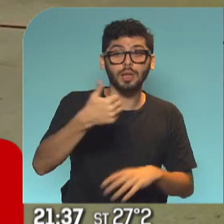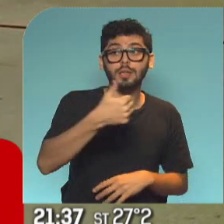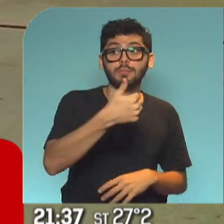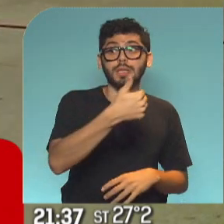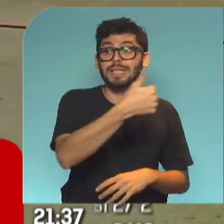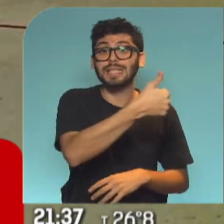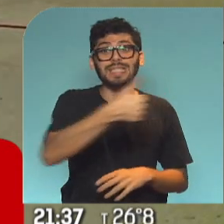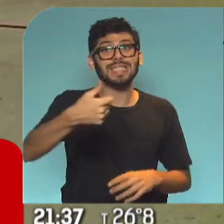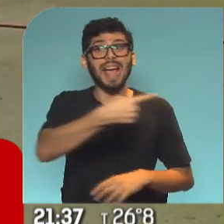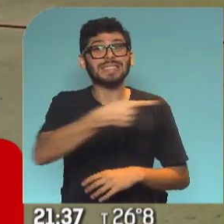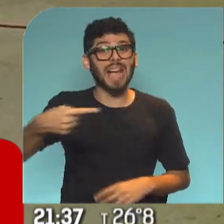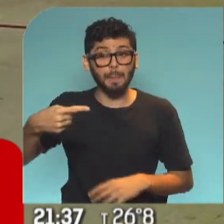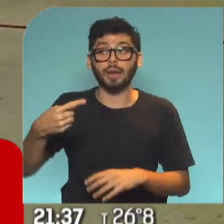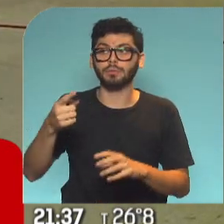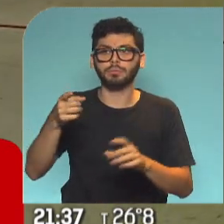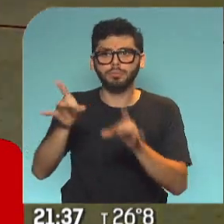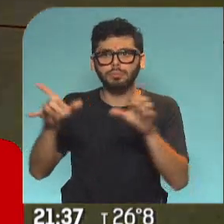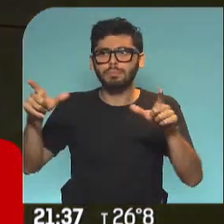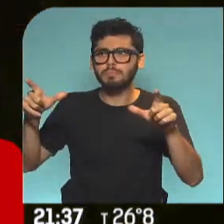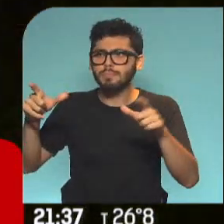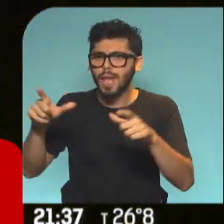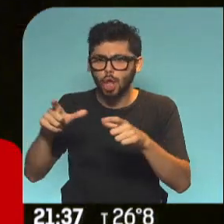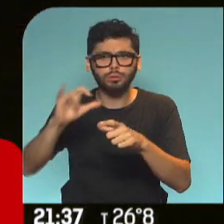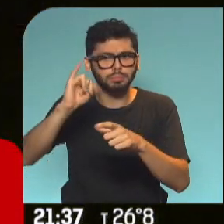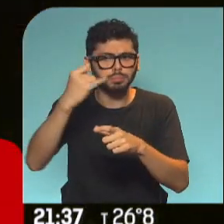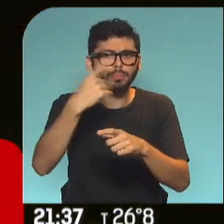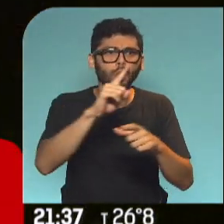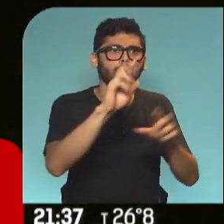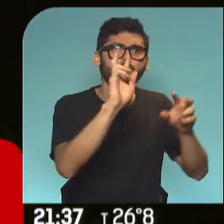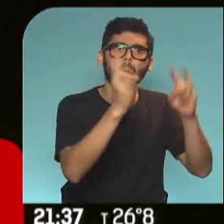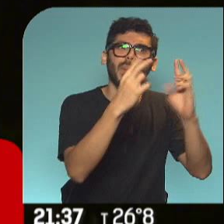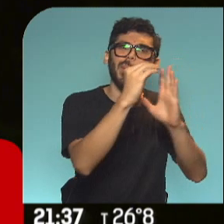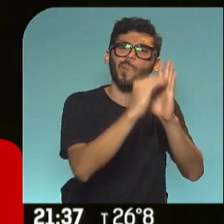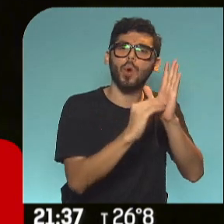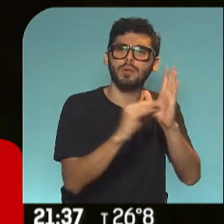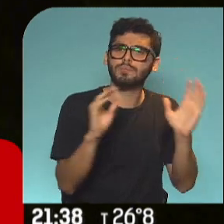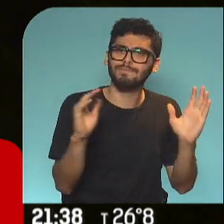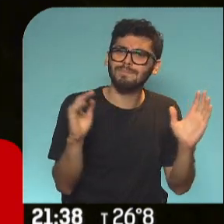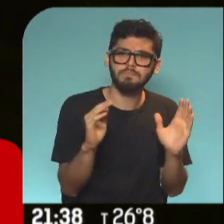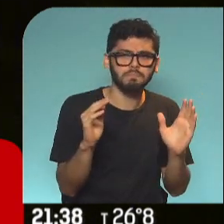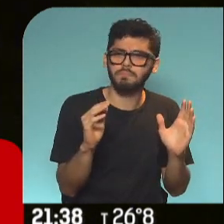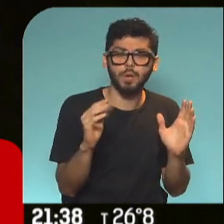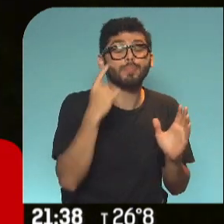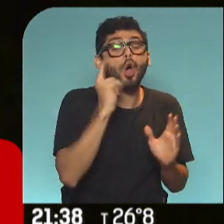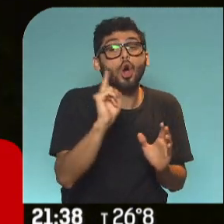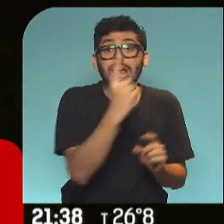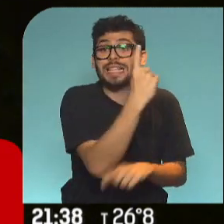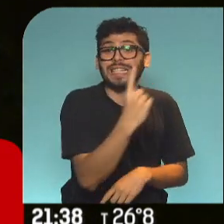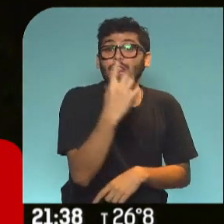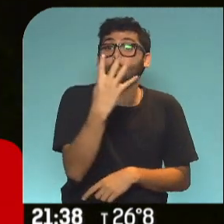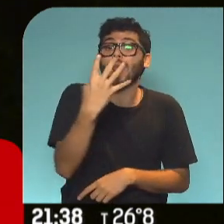casos, y no se ha visto disminución de fallecimientos. Insisto, quizás entre estas 145 hablamos